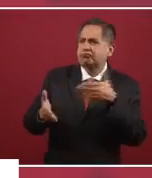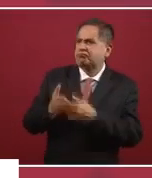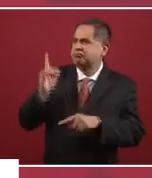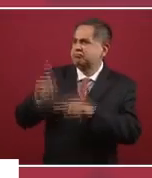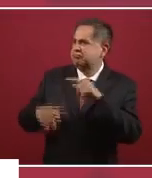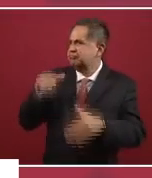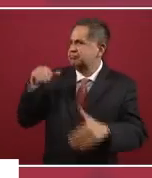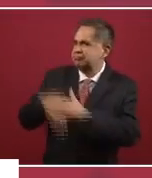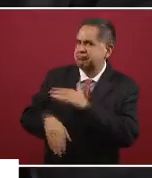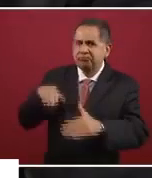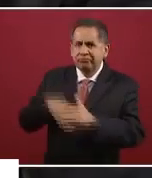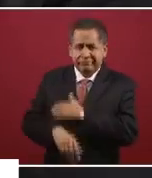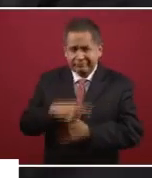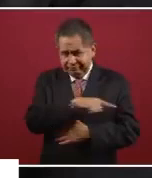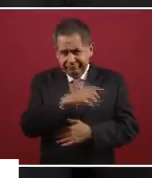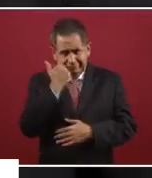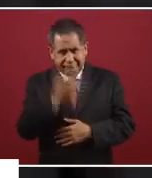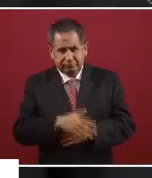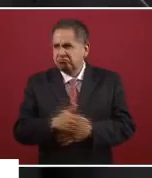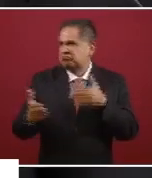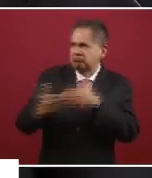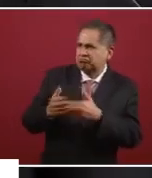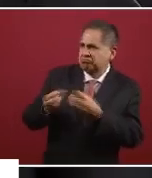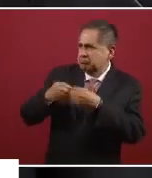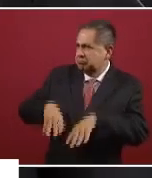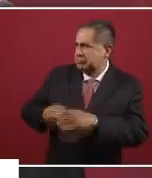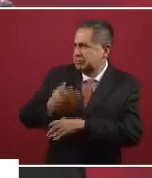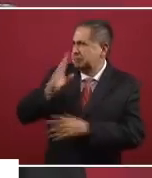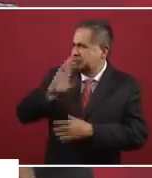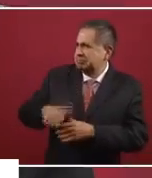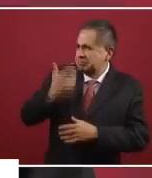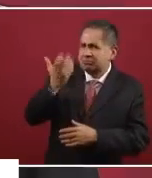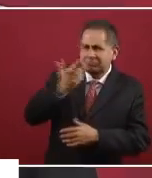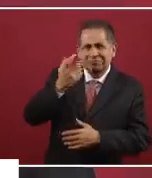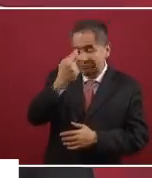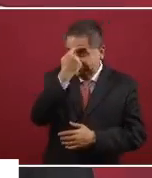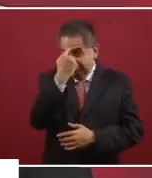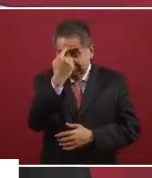fracasemos que no haya más están